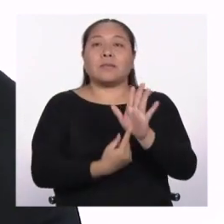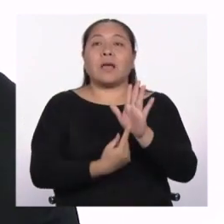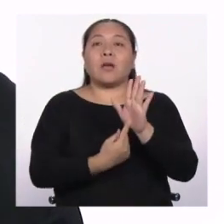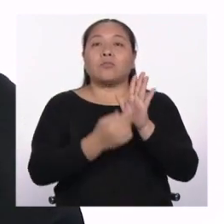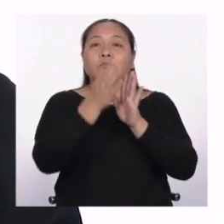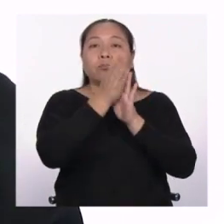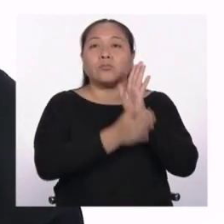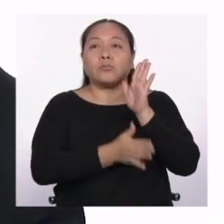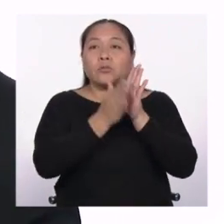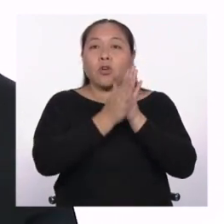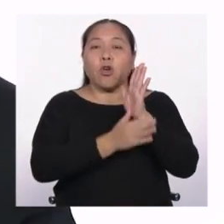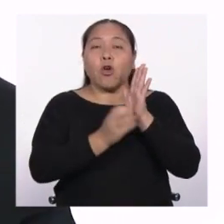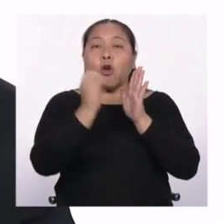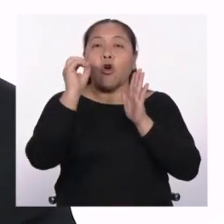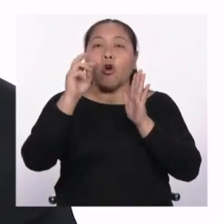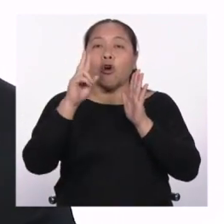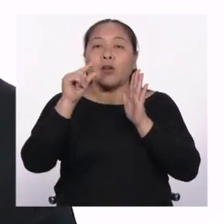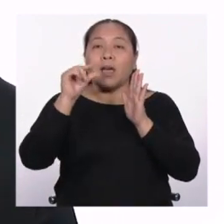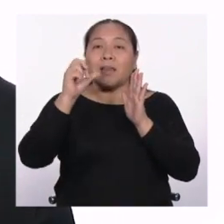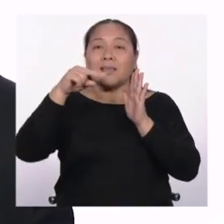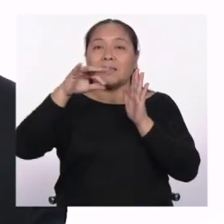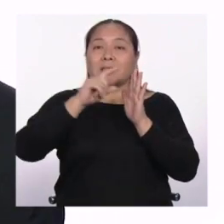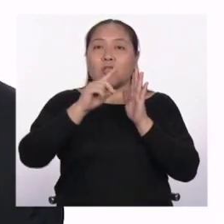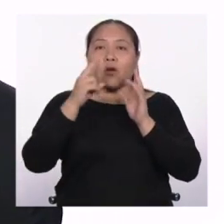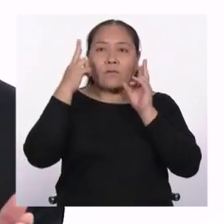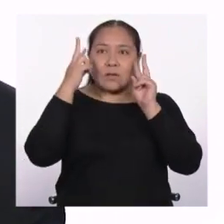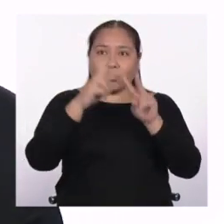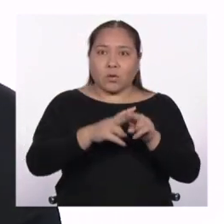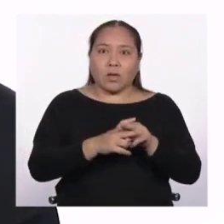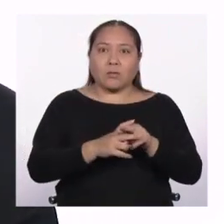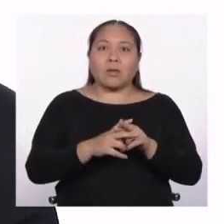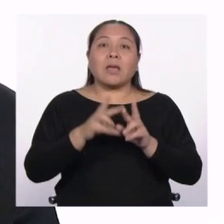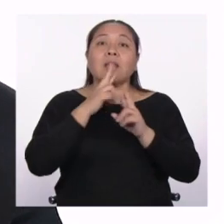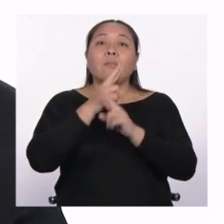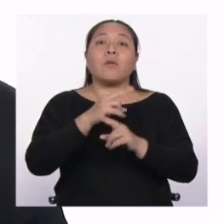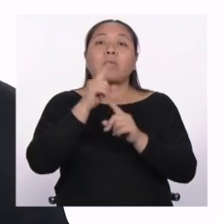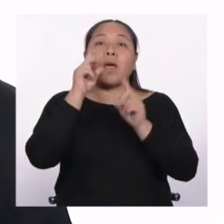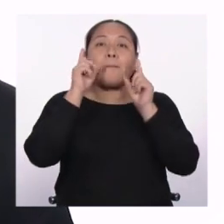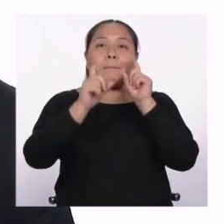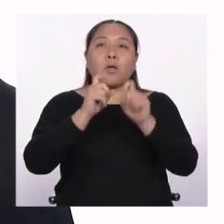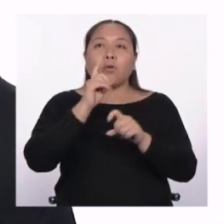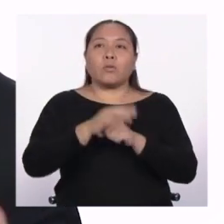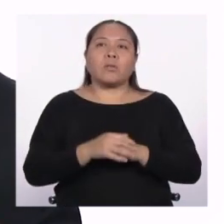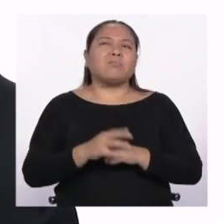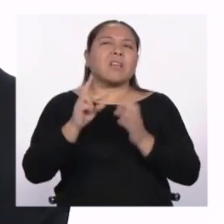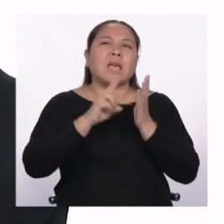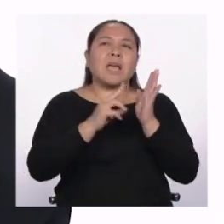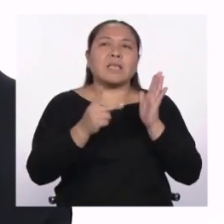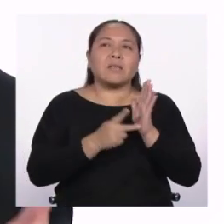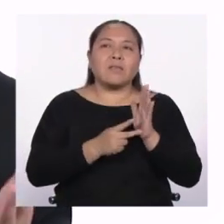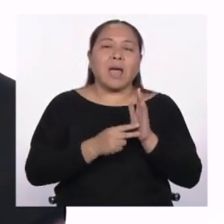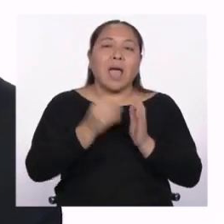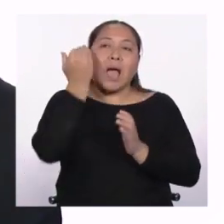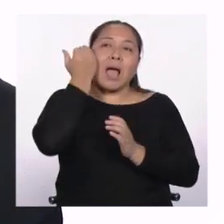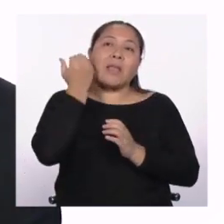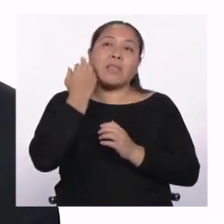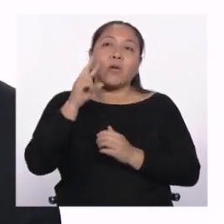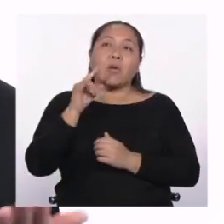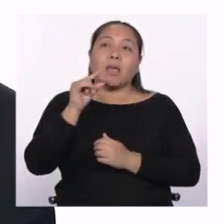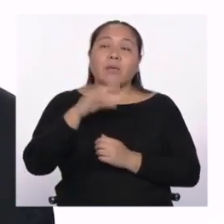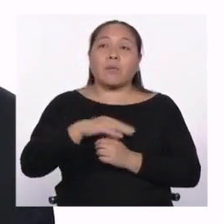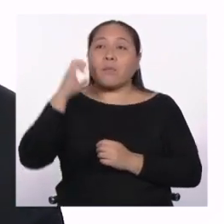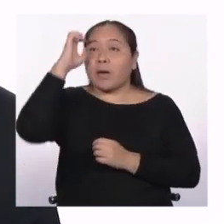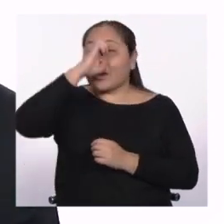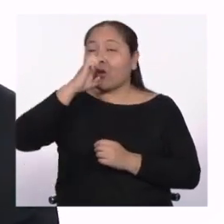un organizador visual con los principales aspectos que respondan a la pregunta: ¿Qué significó el antiguo régimen para la Europa del